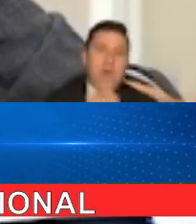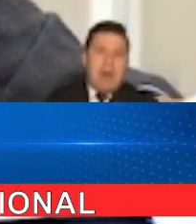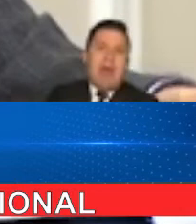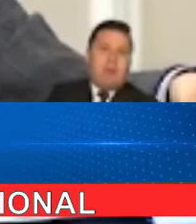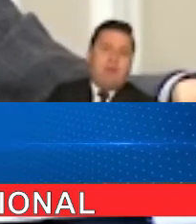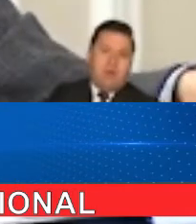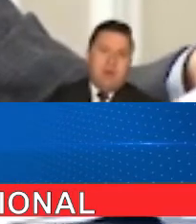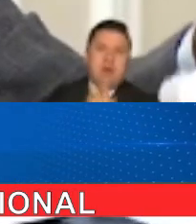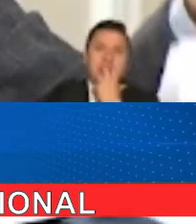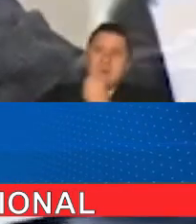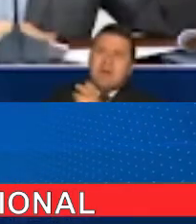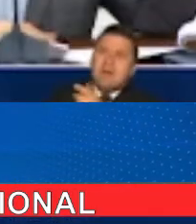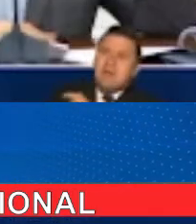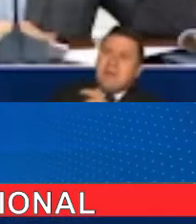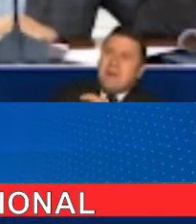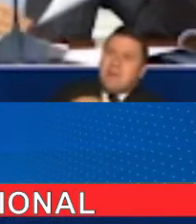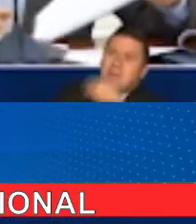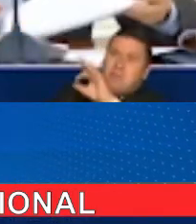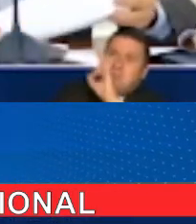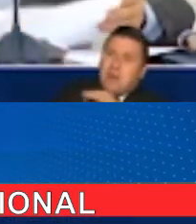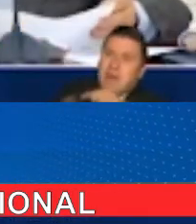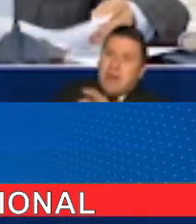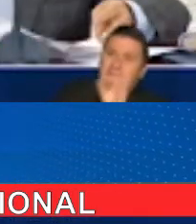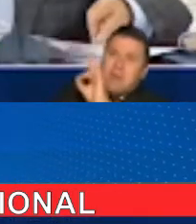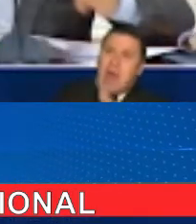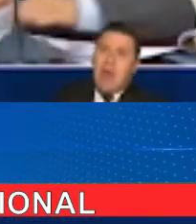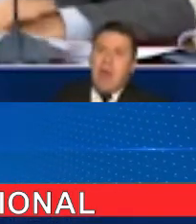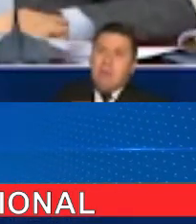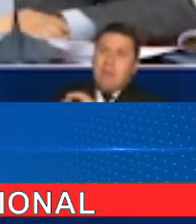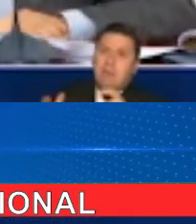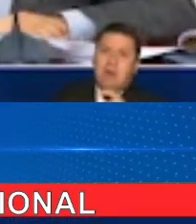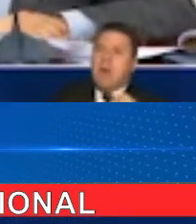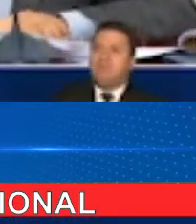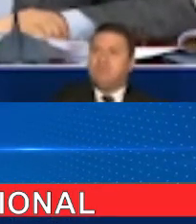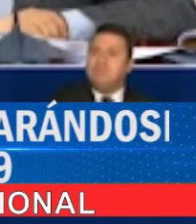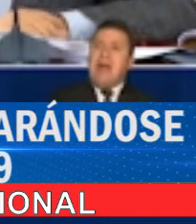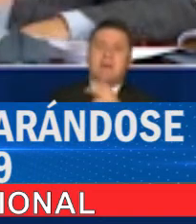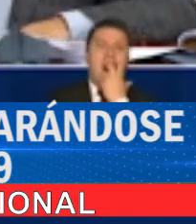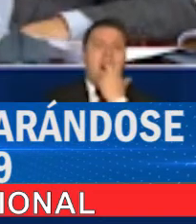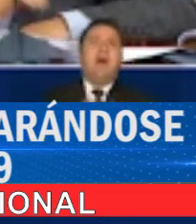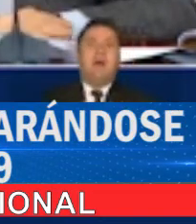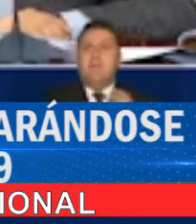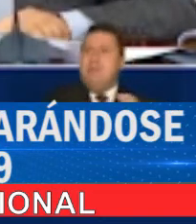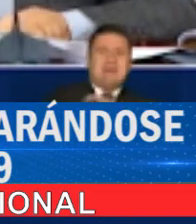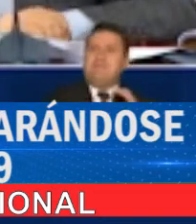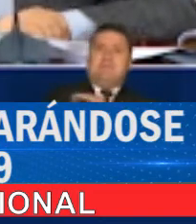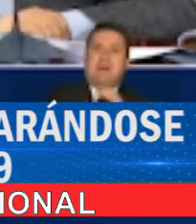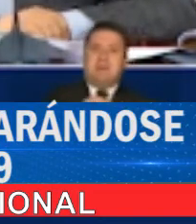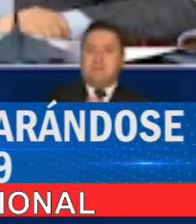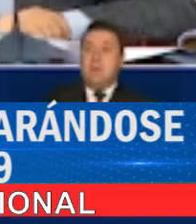de ventiladores y la mayor disposición de ventiladores. Y, presidente, en este momento tenemos que decir que